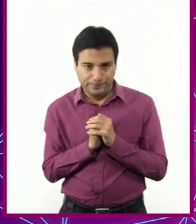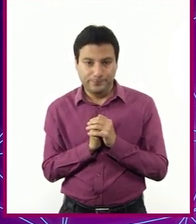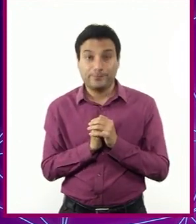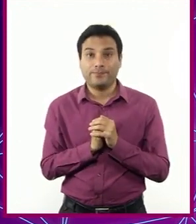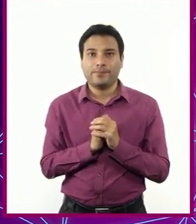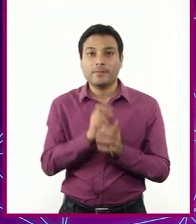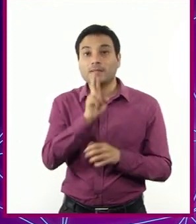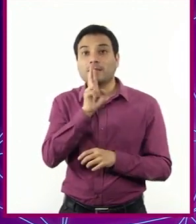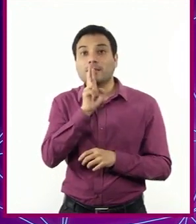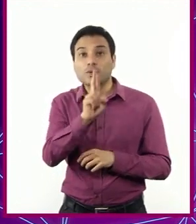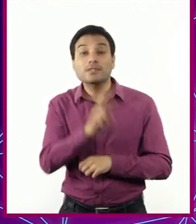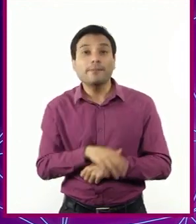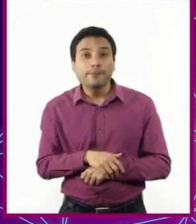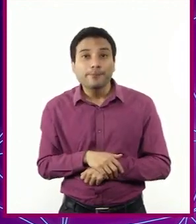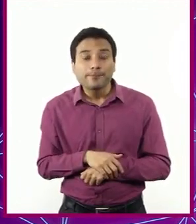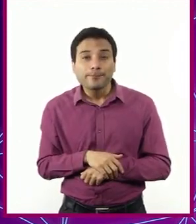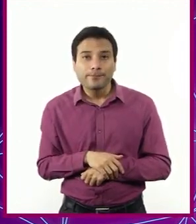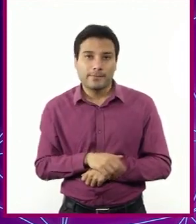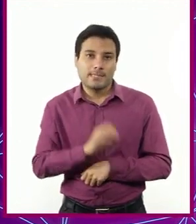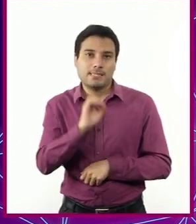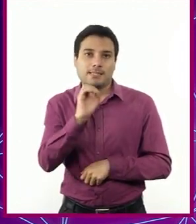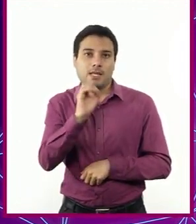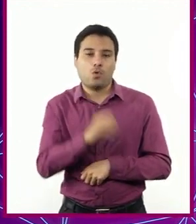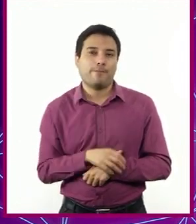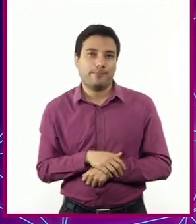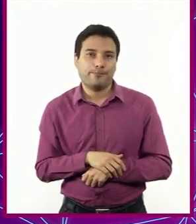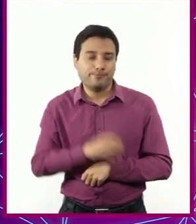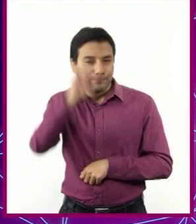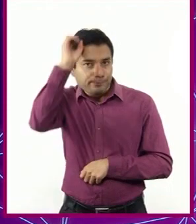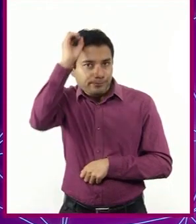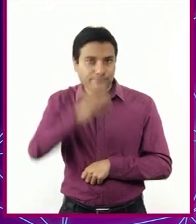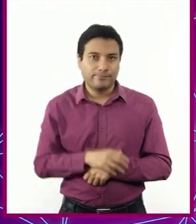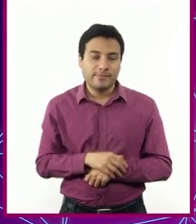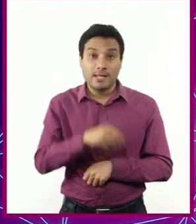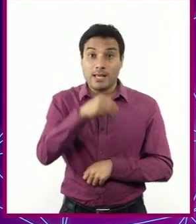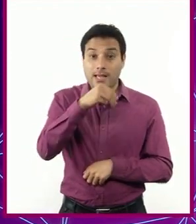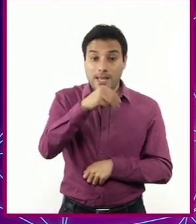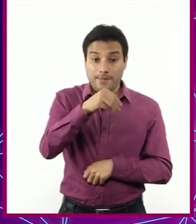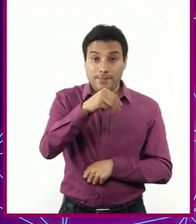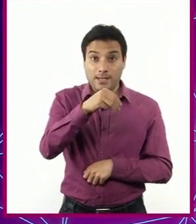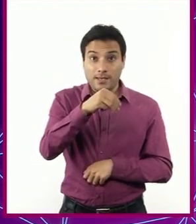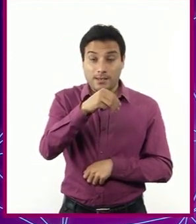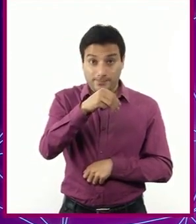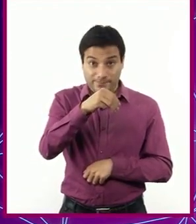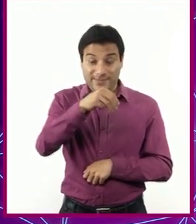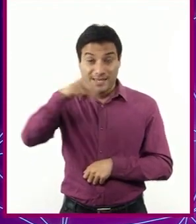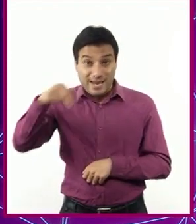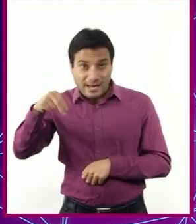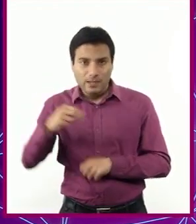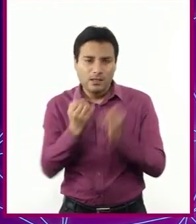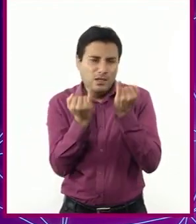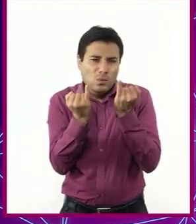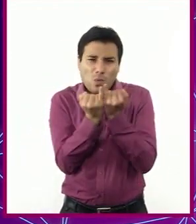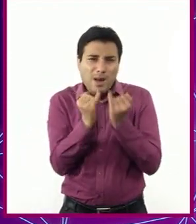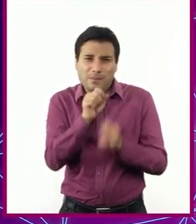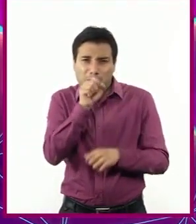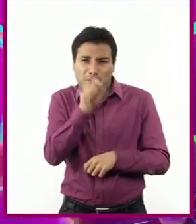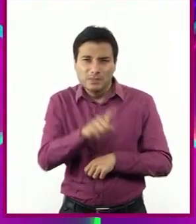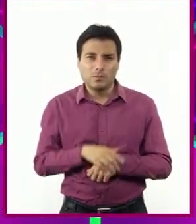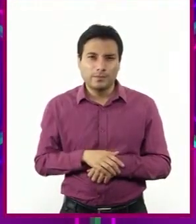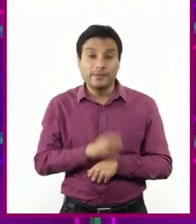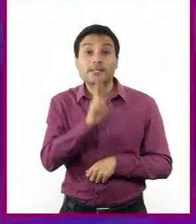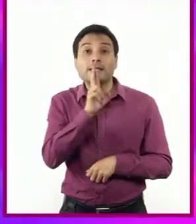potencia resultante es 0. En este caso, m y n son iguales, por lo que su diferencia es